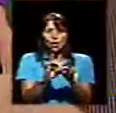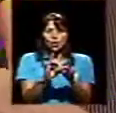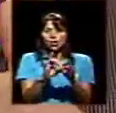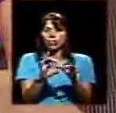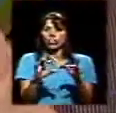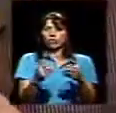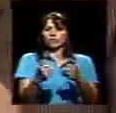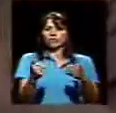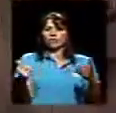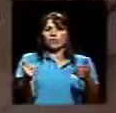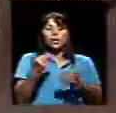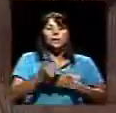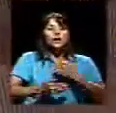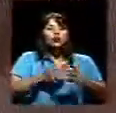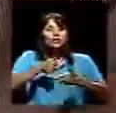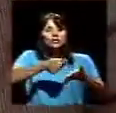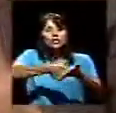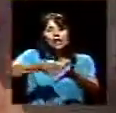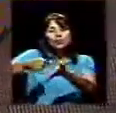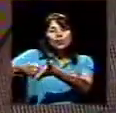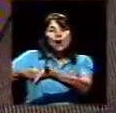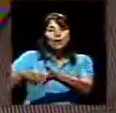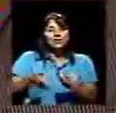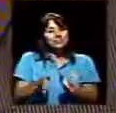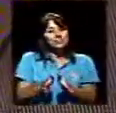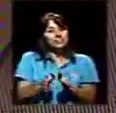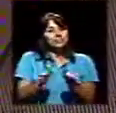caso y en otro, siguen rutas diferentes.